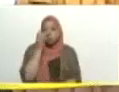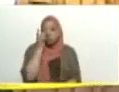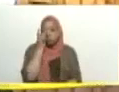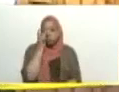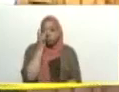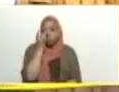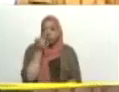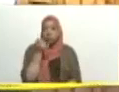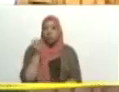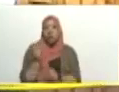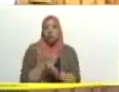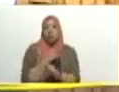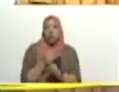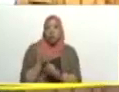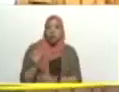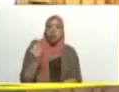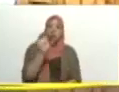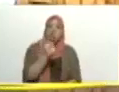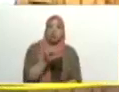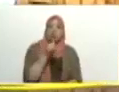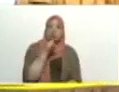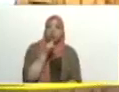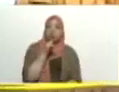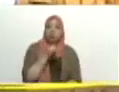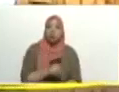Las grandes transnacionales, Stuart,